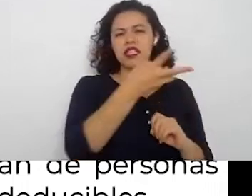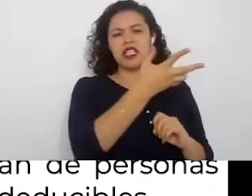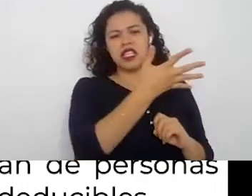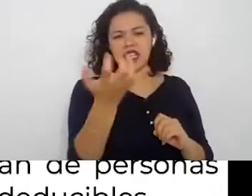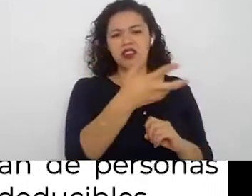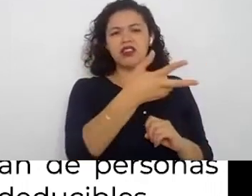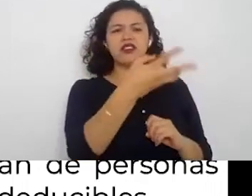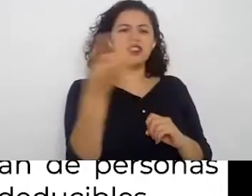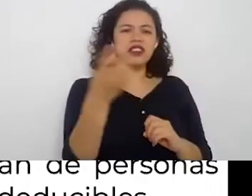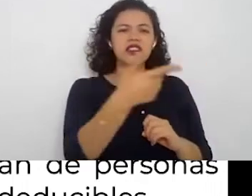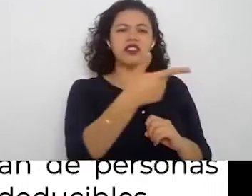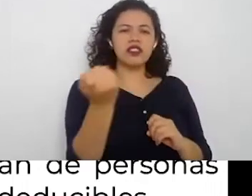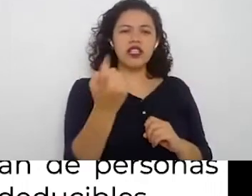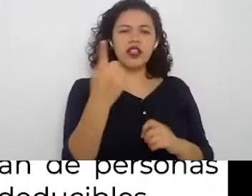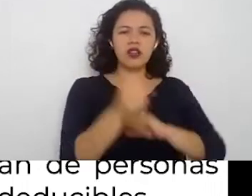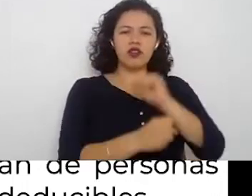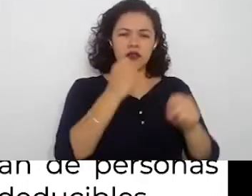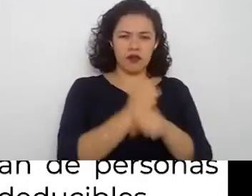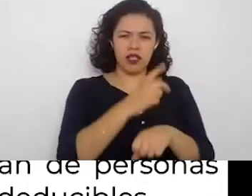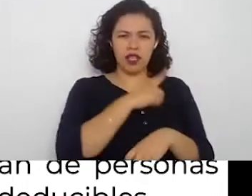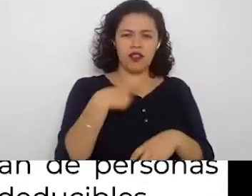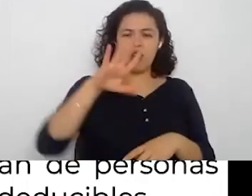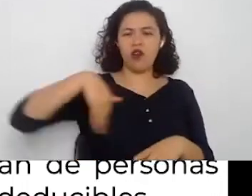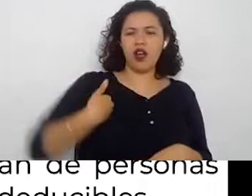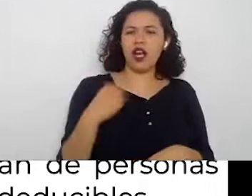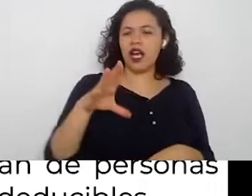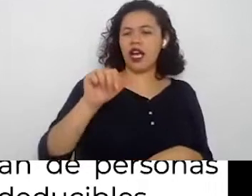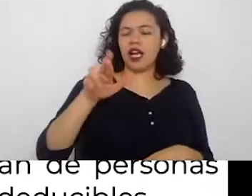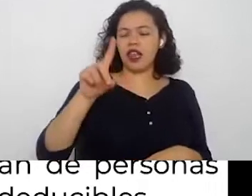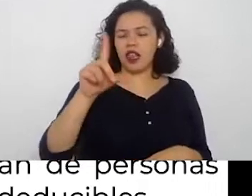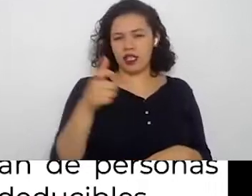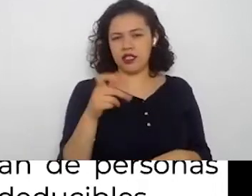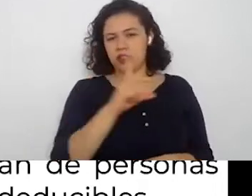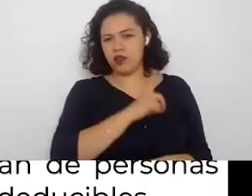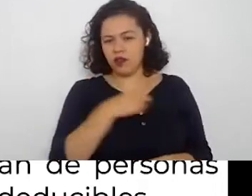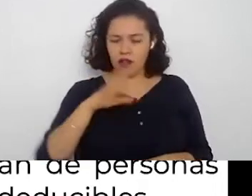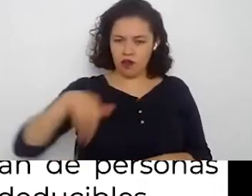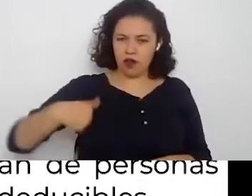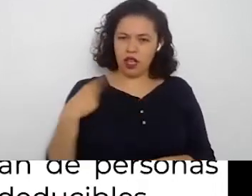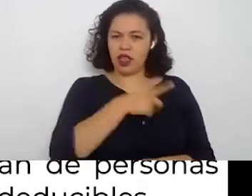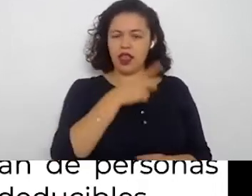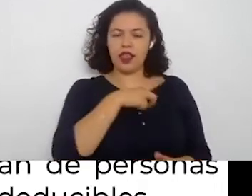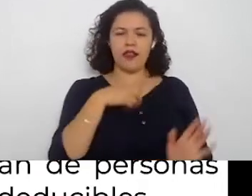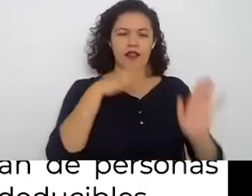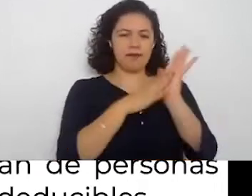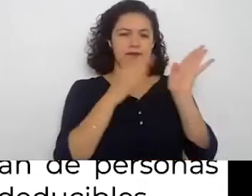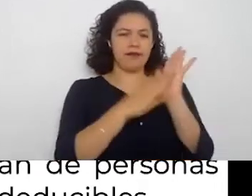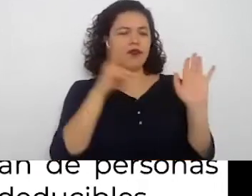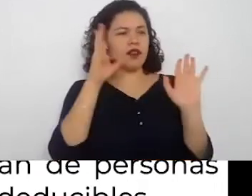100 pesos al mes, resguarden el CARDEX. Es bien importante que cuenten con su constancia de situación fiscal,